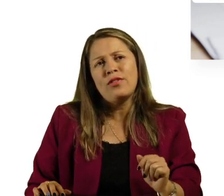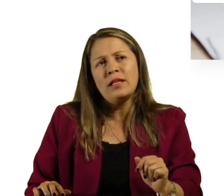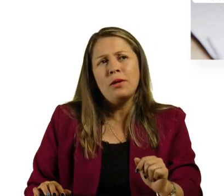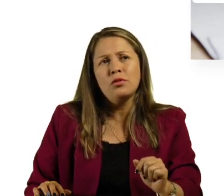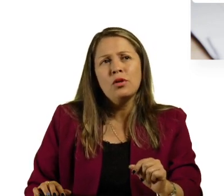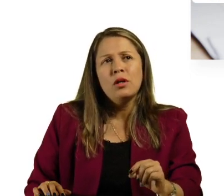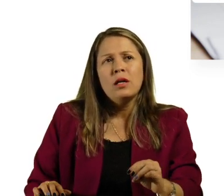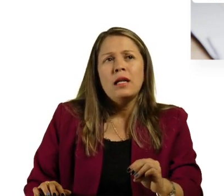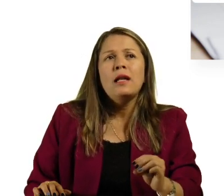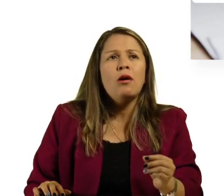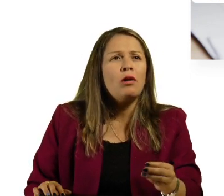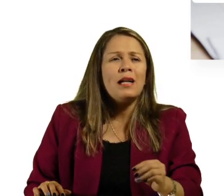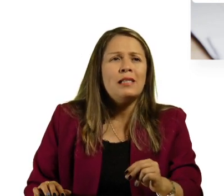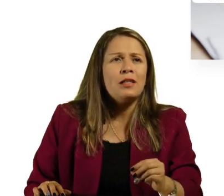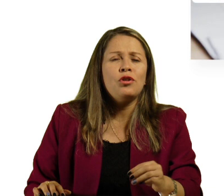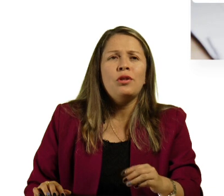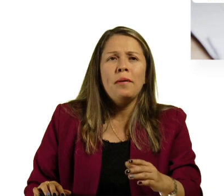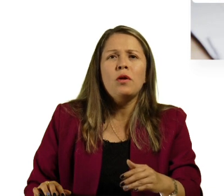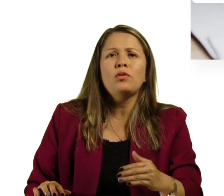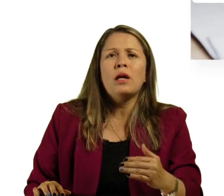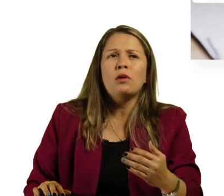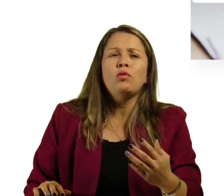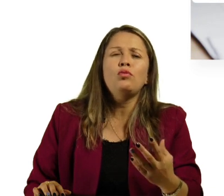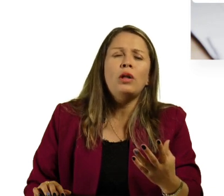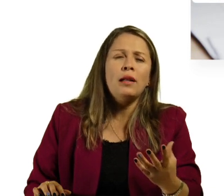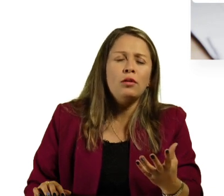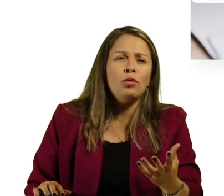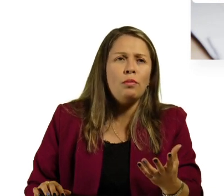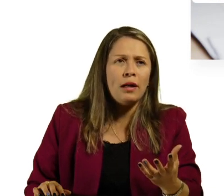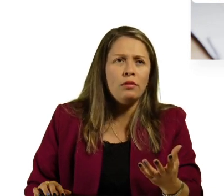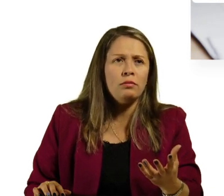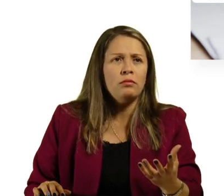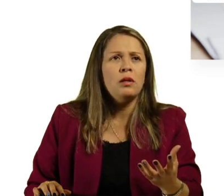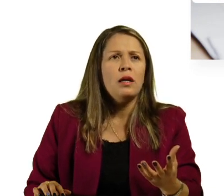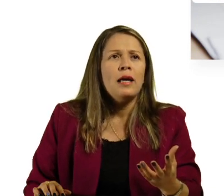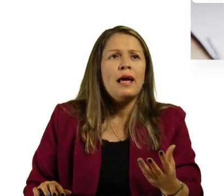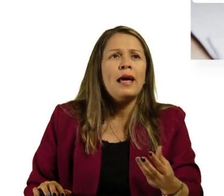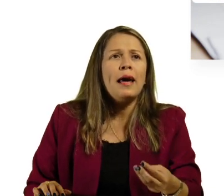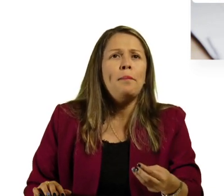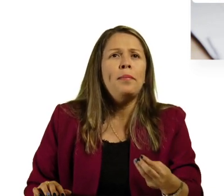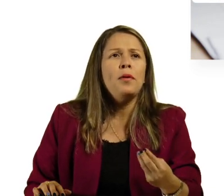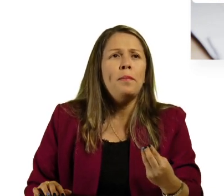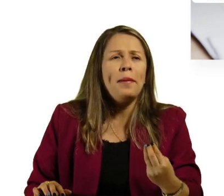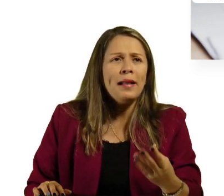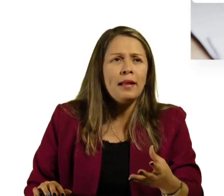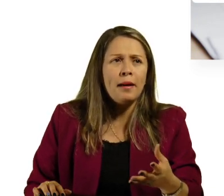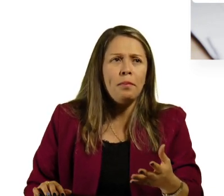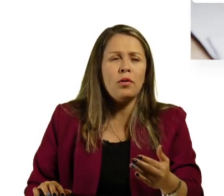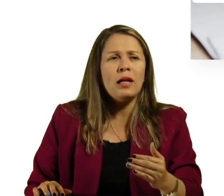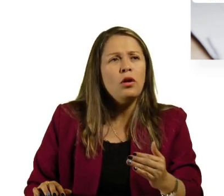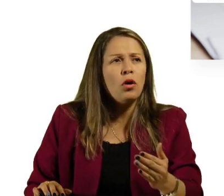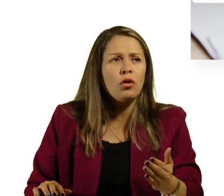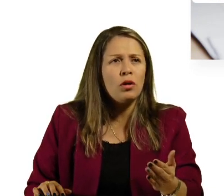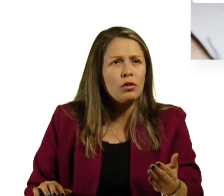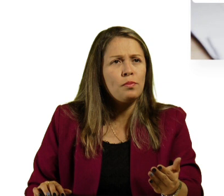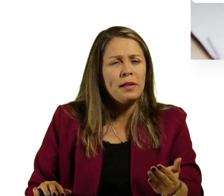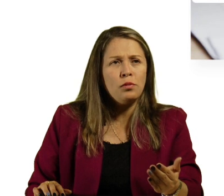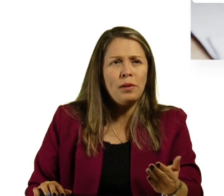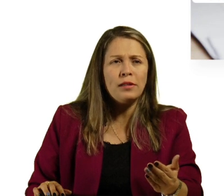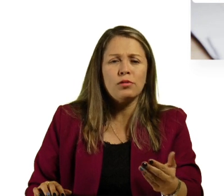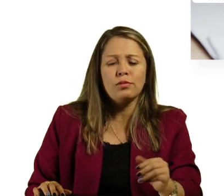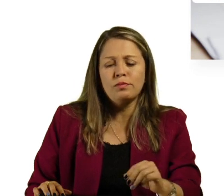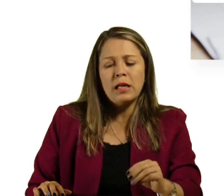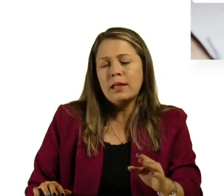presupuestos efectivos, la organización debe contar con un talento humano que propenda por el logro de